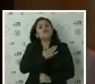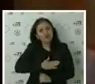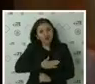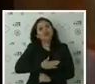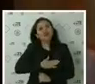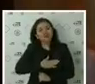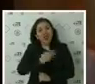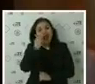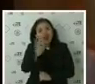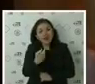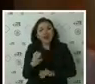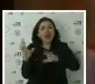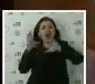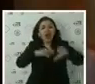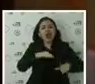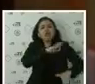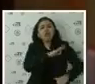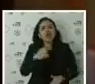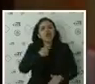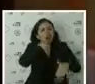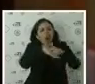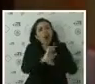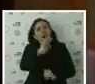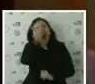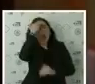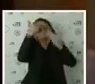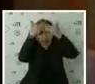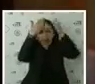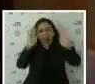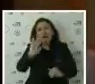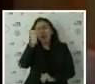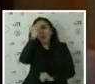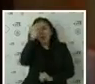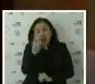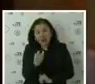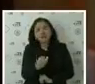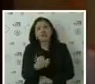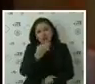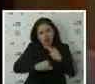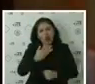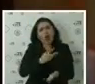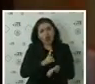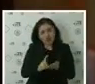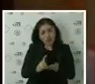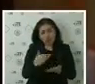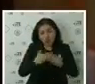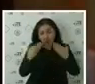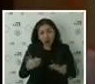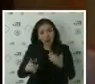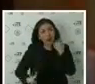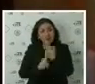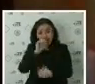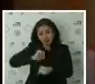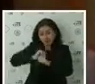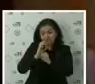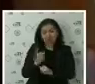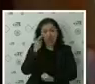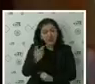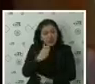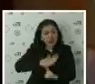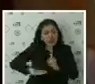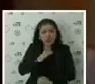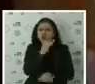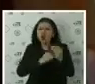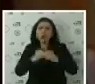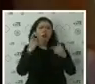dicho, este acceso al saber al cual tenemos derecho. Como resultado de este contexto actual que estamos viviendo, todos